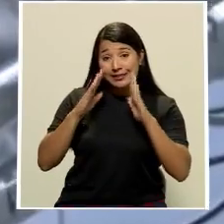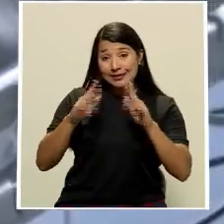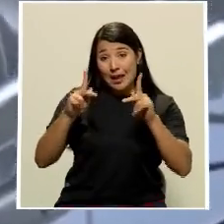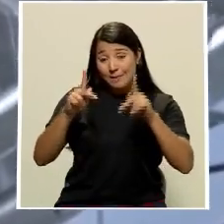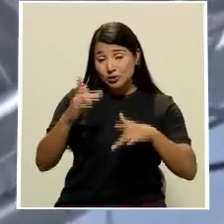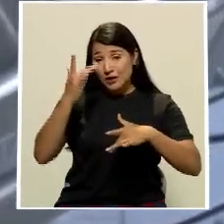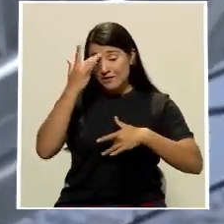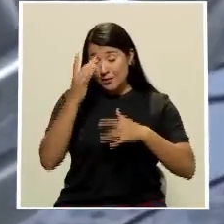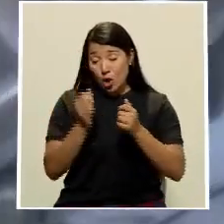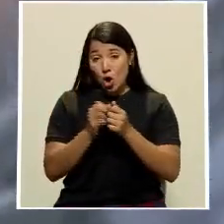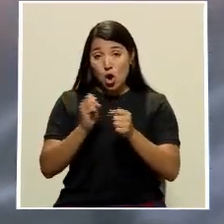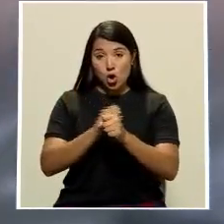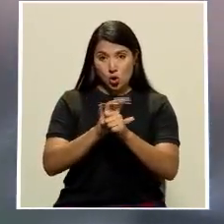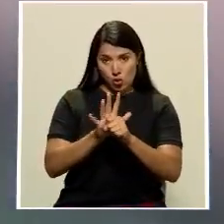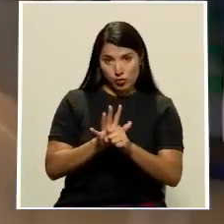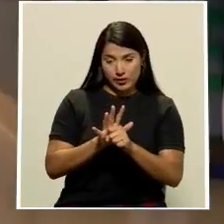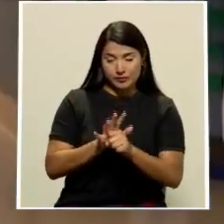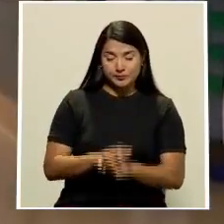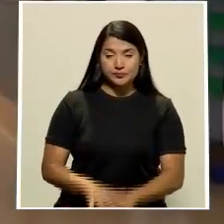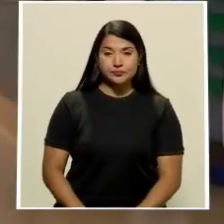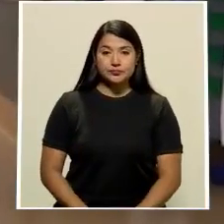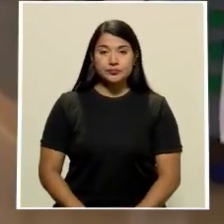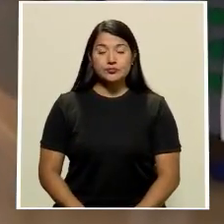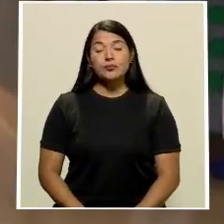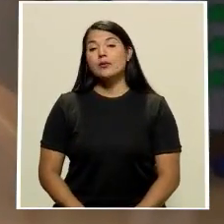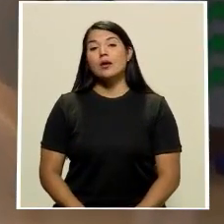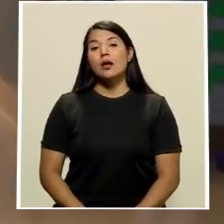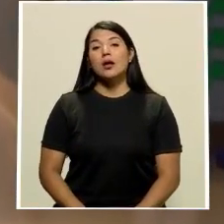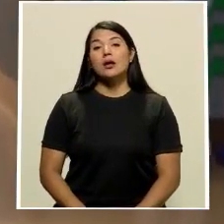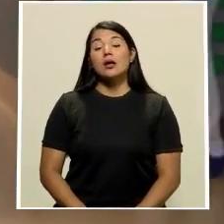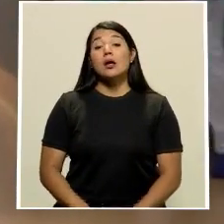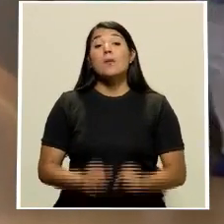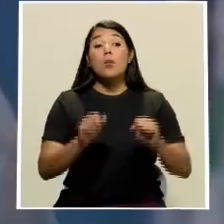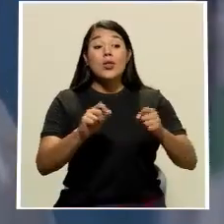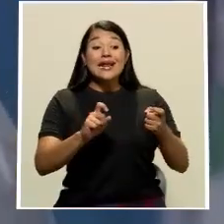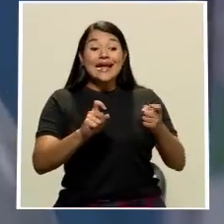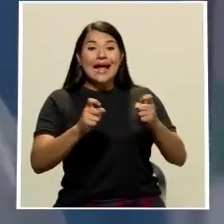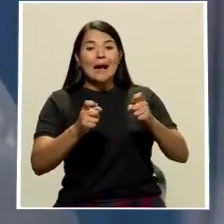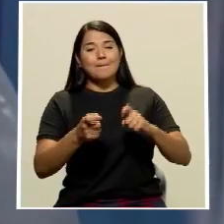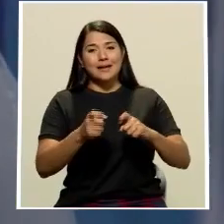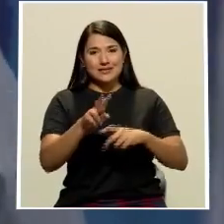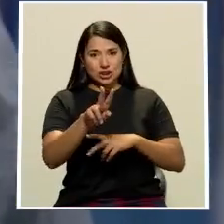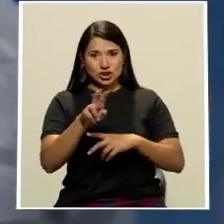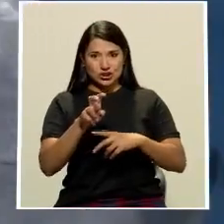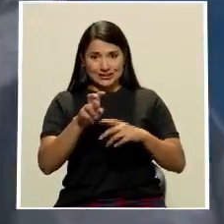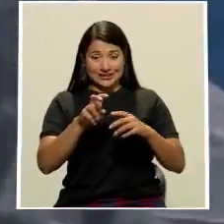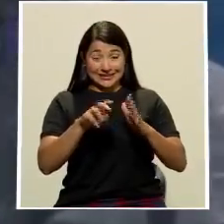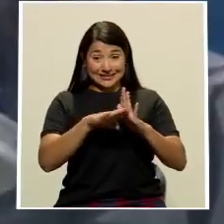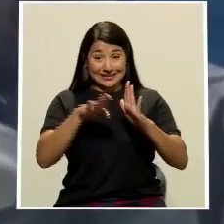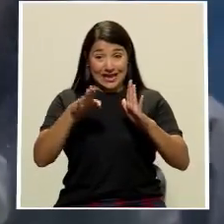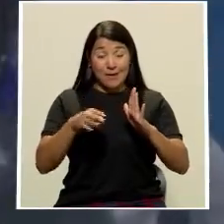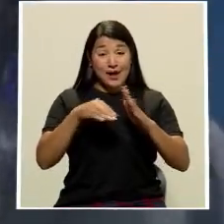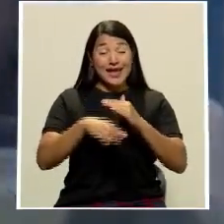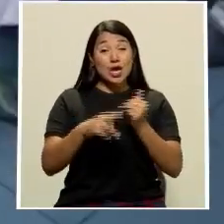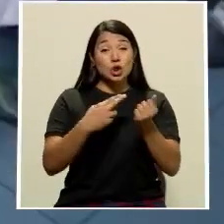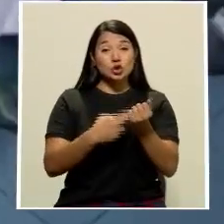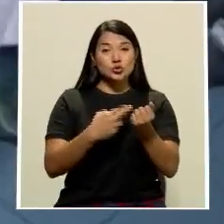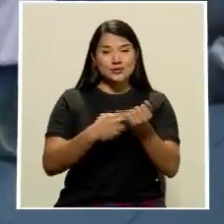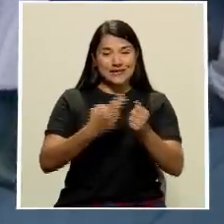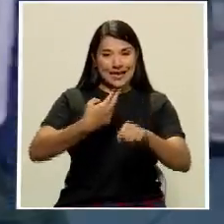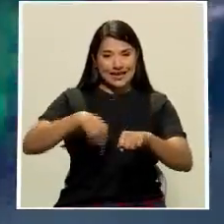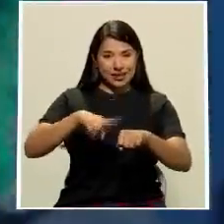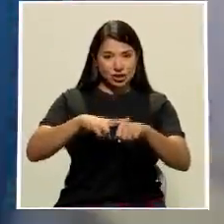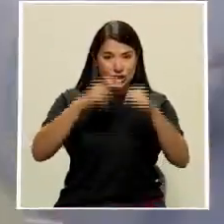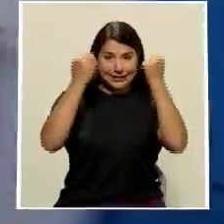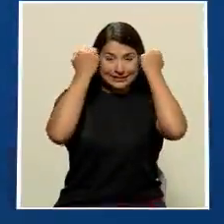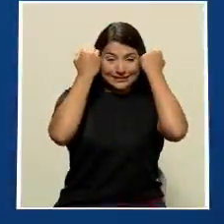y moderados con la COVID-19. Se trata de una reconversión de 200 camas en el Hospital Nacional Psiquiátrico y con